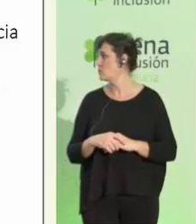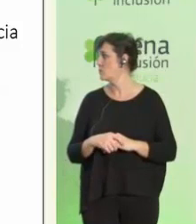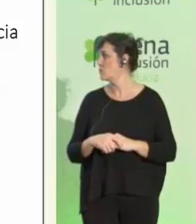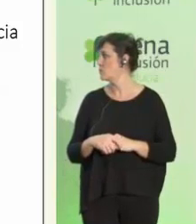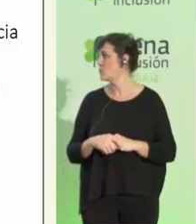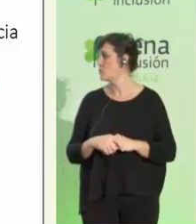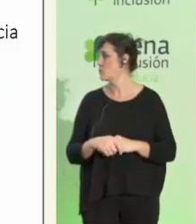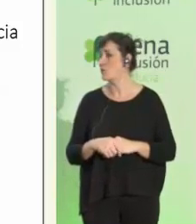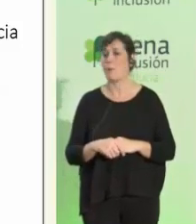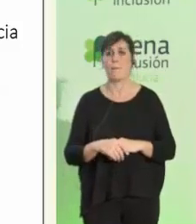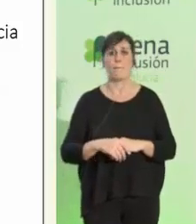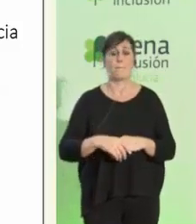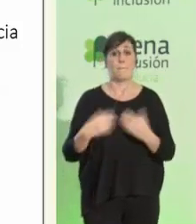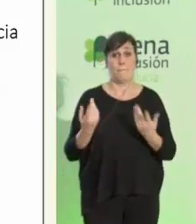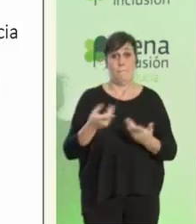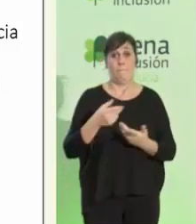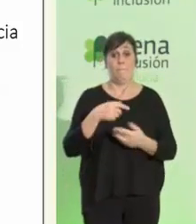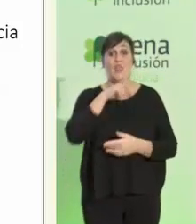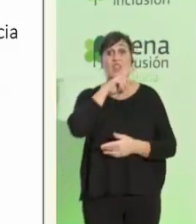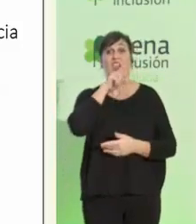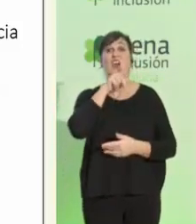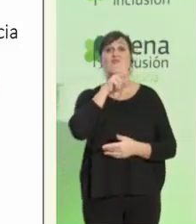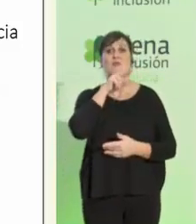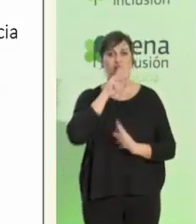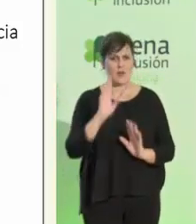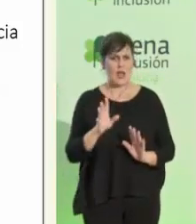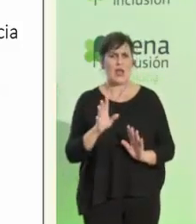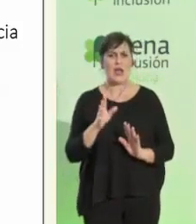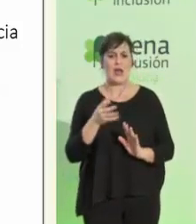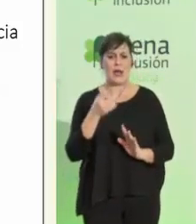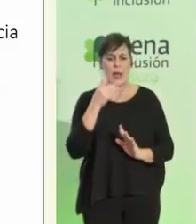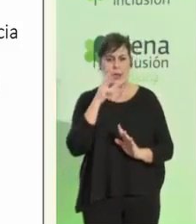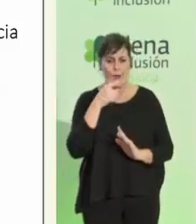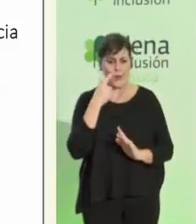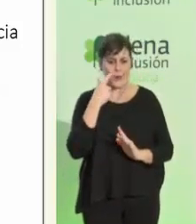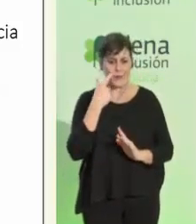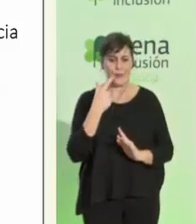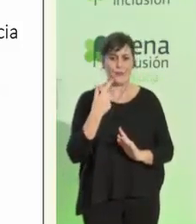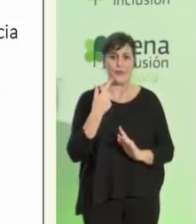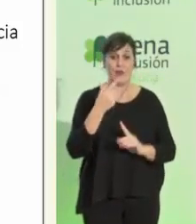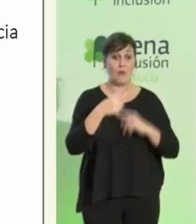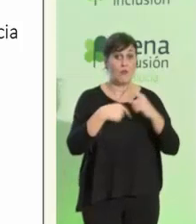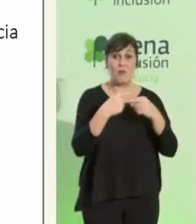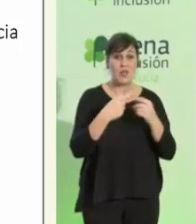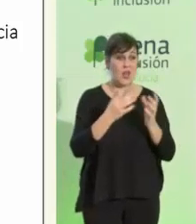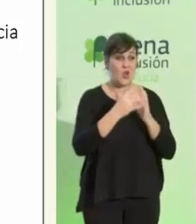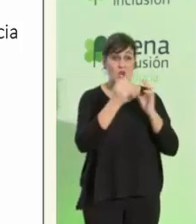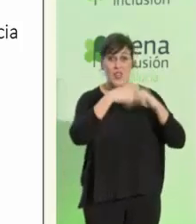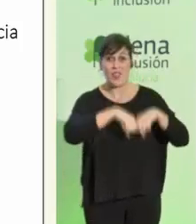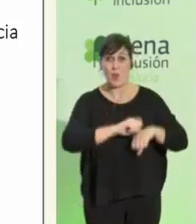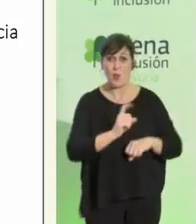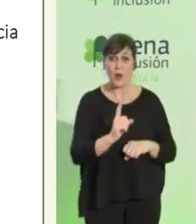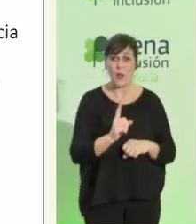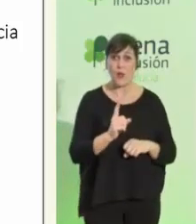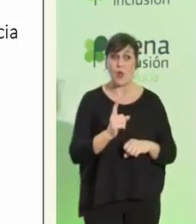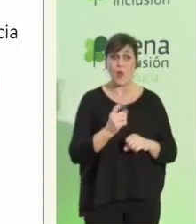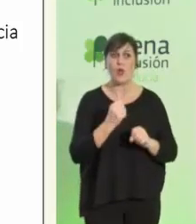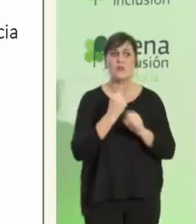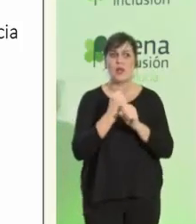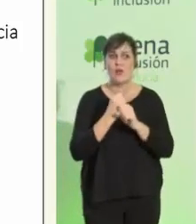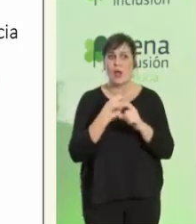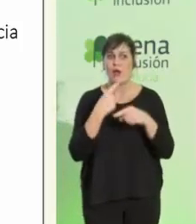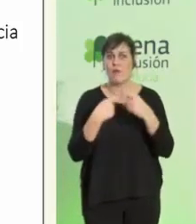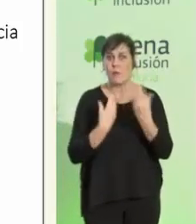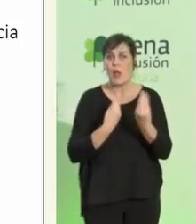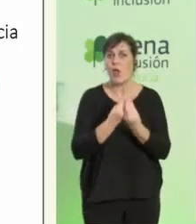Y luego tenemos que hablar de qué hacemos con las familias que no están de acuerdo con eso. El trabajo que hay que hacer con esas familias, qué